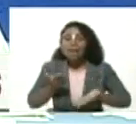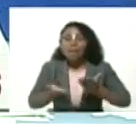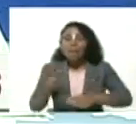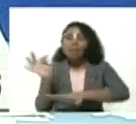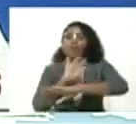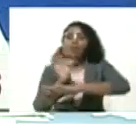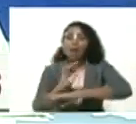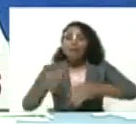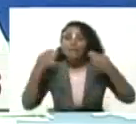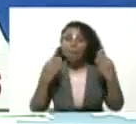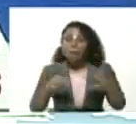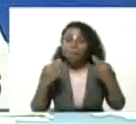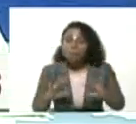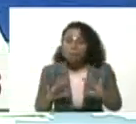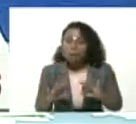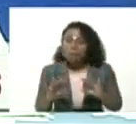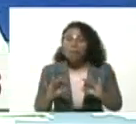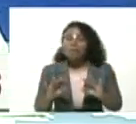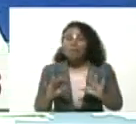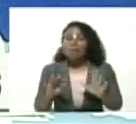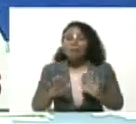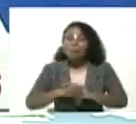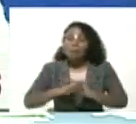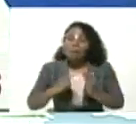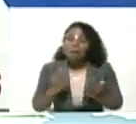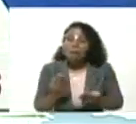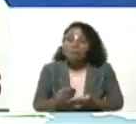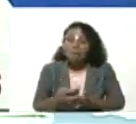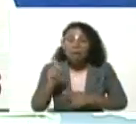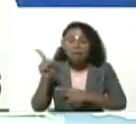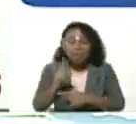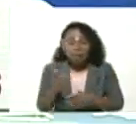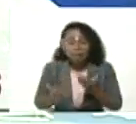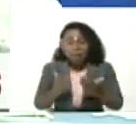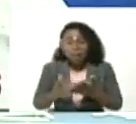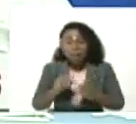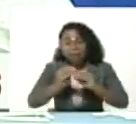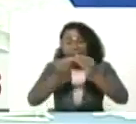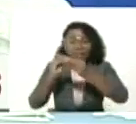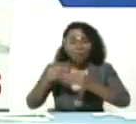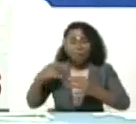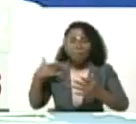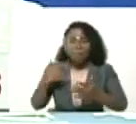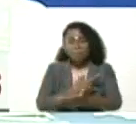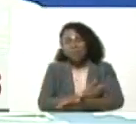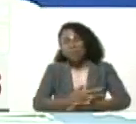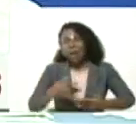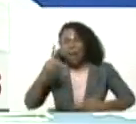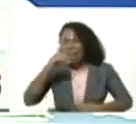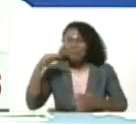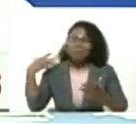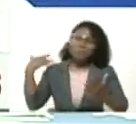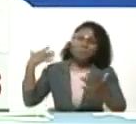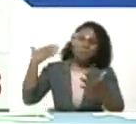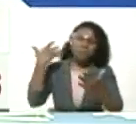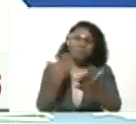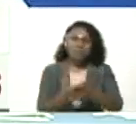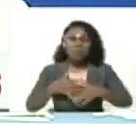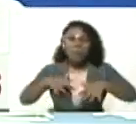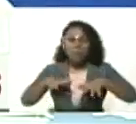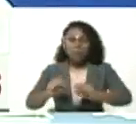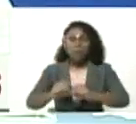funcionamiento normal del planeta, un equilibrio que se configuró durante millones de años y que el